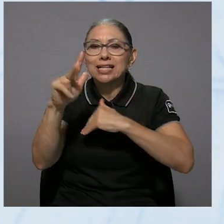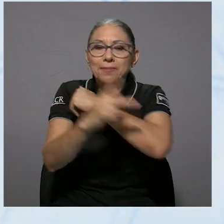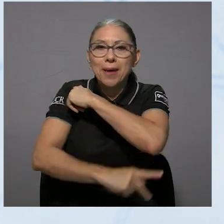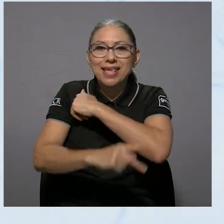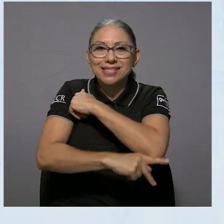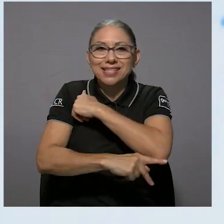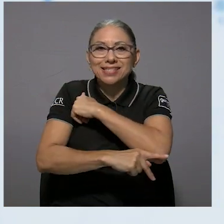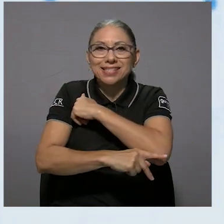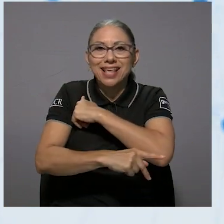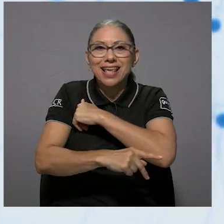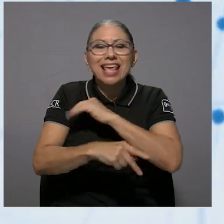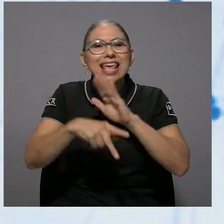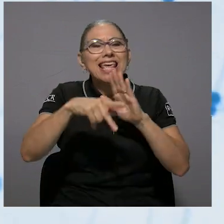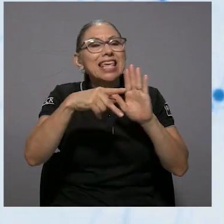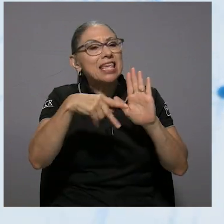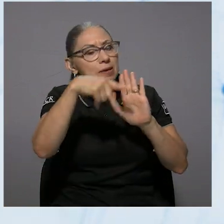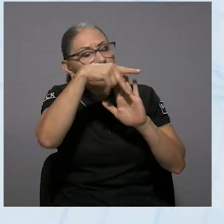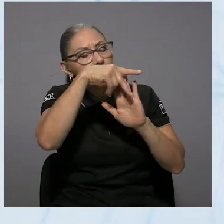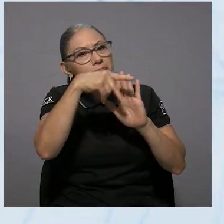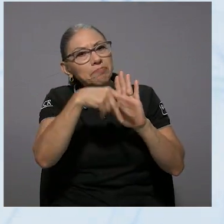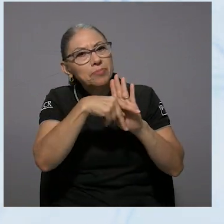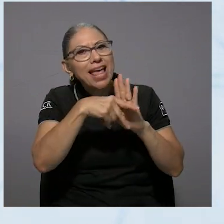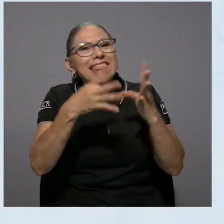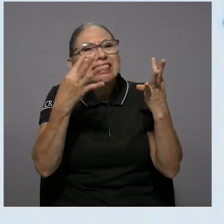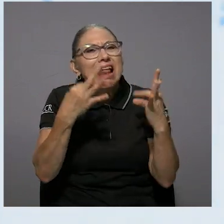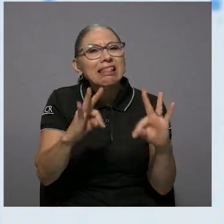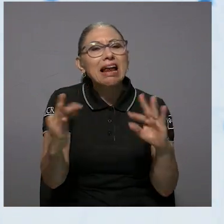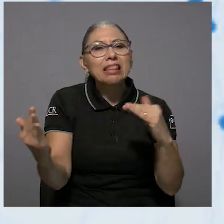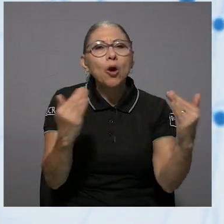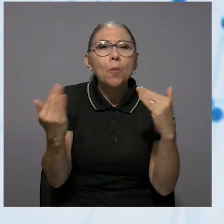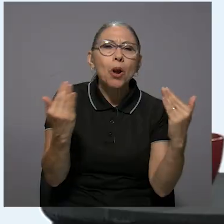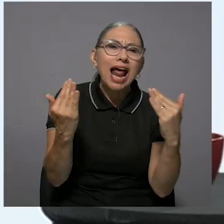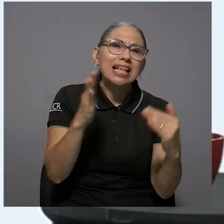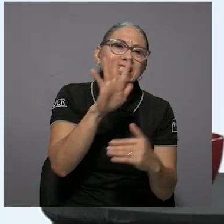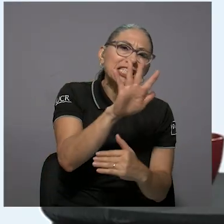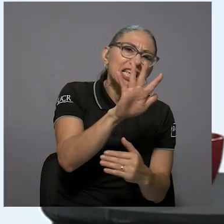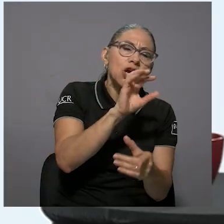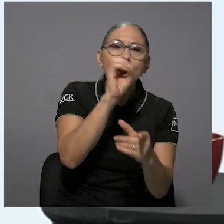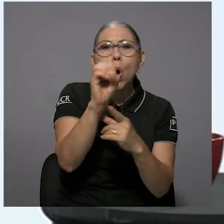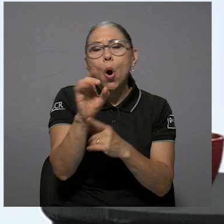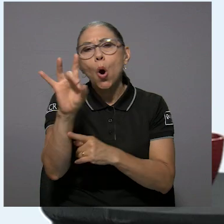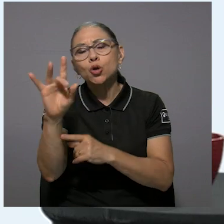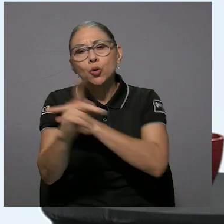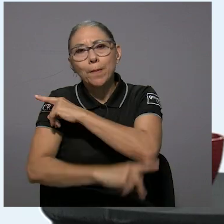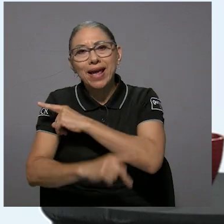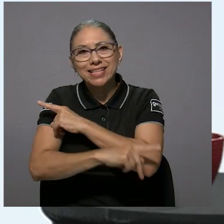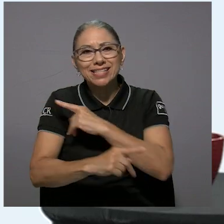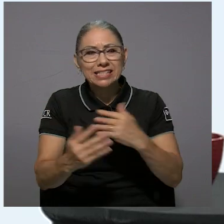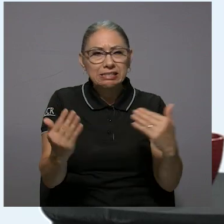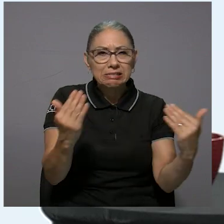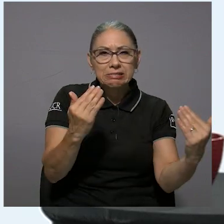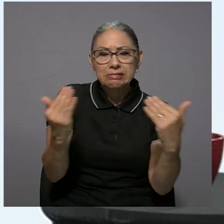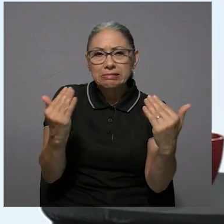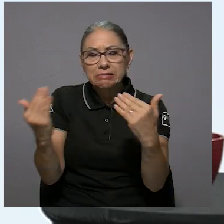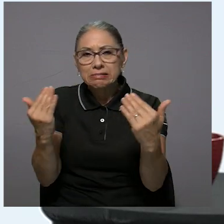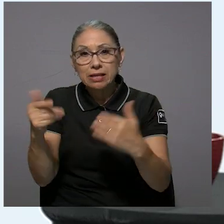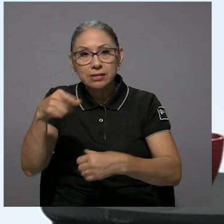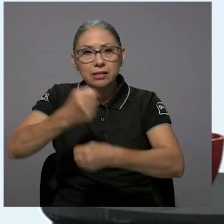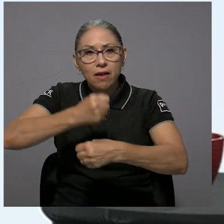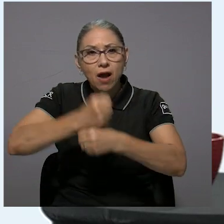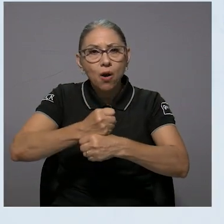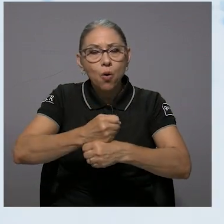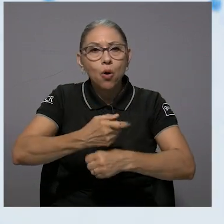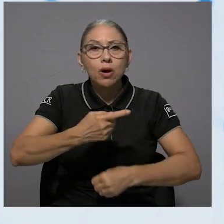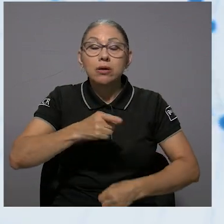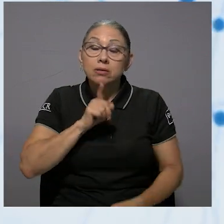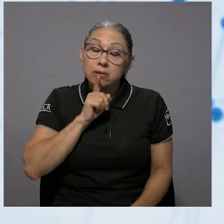de, por lo menos, comparar de 5 a 8 países dentro de este trabajo. Logramos, porque